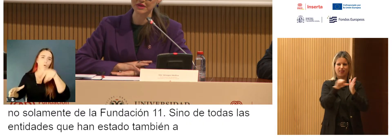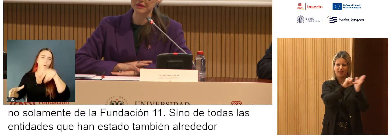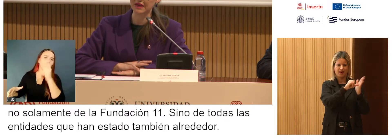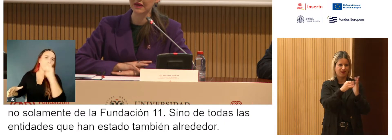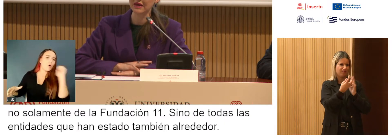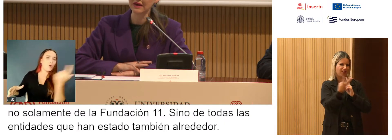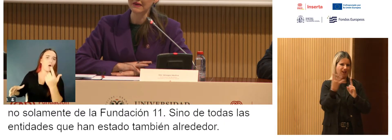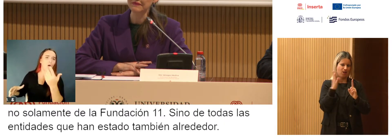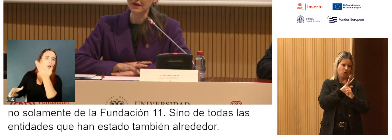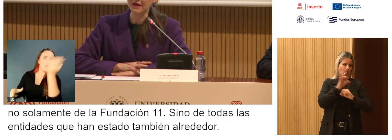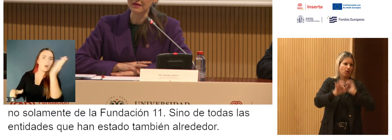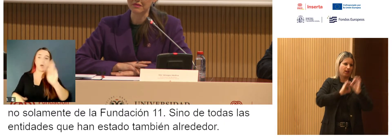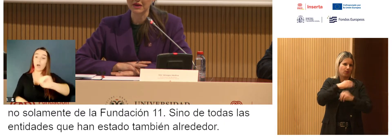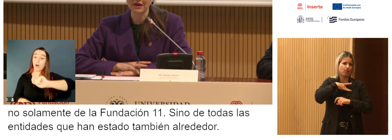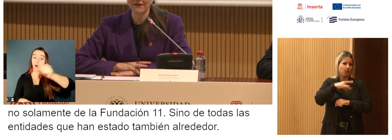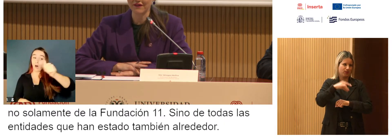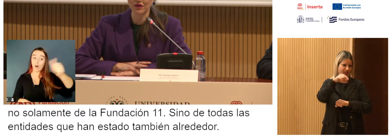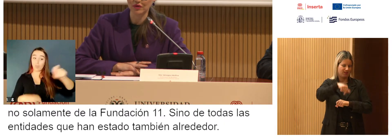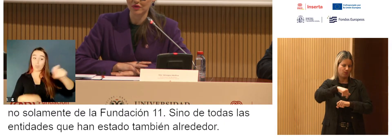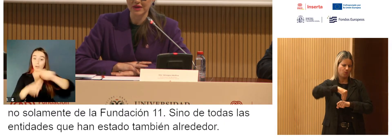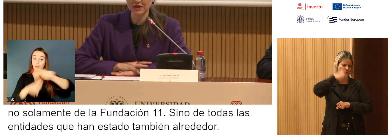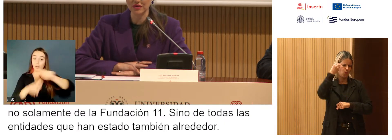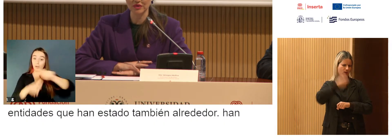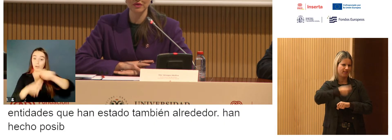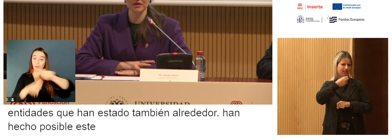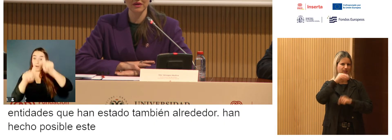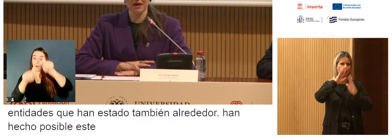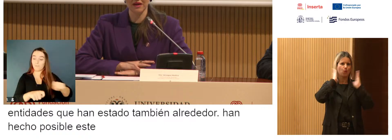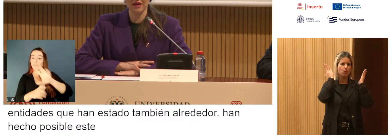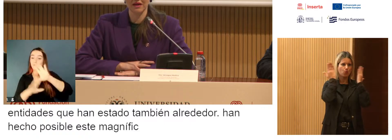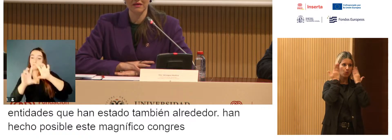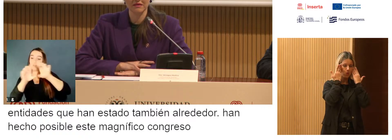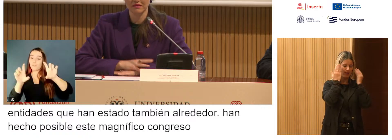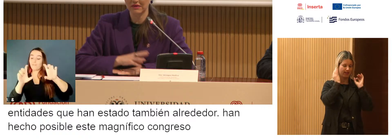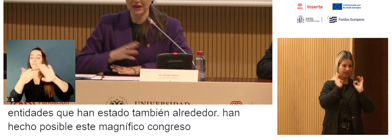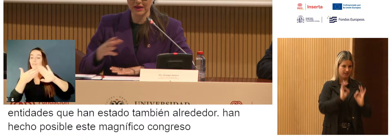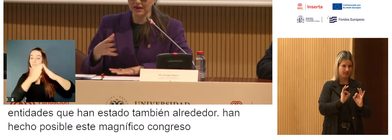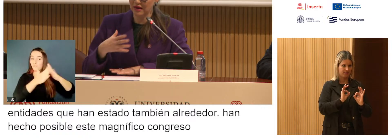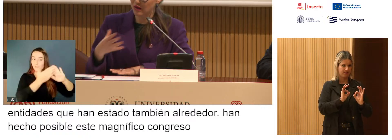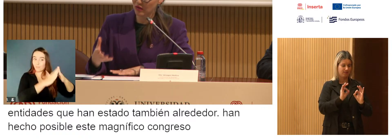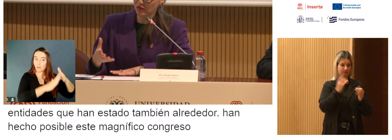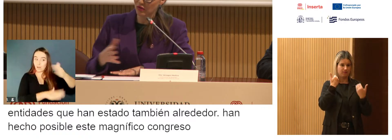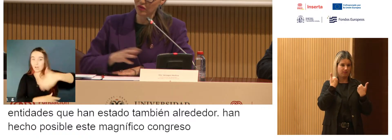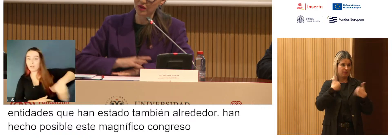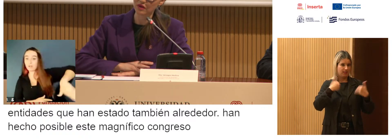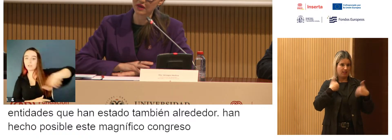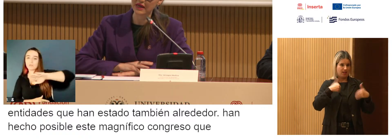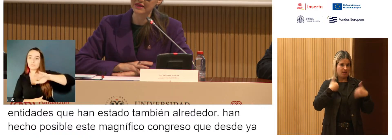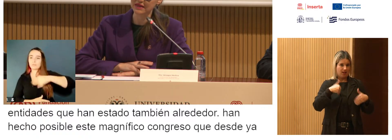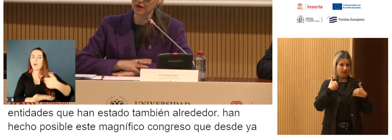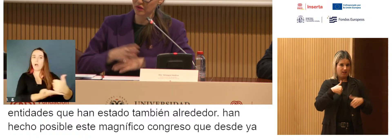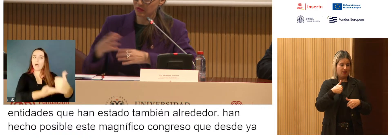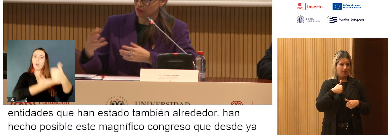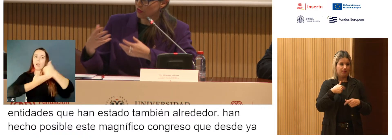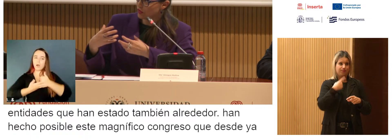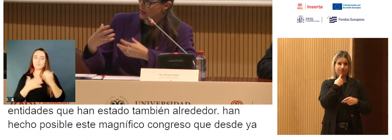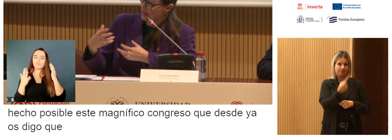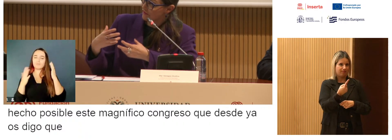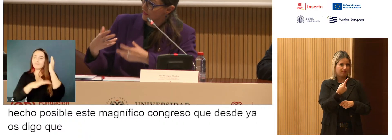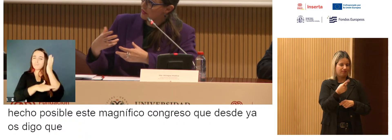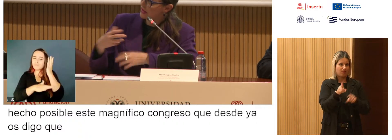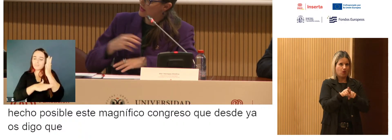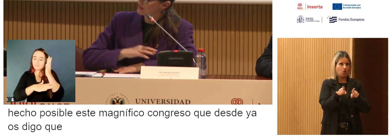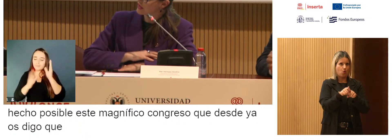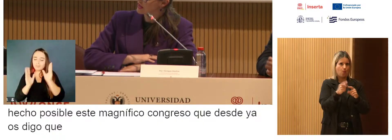hecho posible este magnífico congreso, que desde ya os digo que ha sido un poco